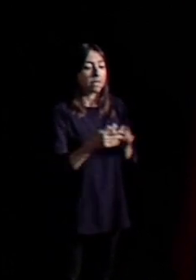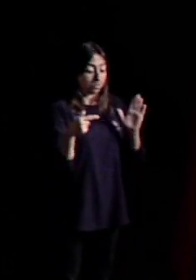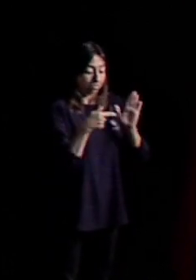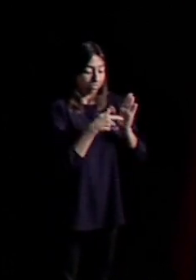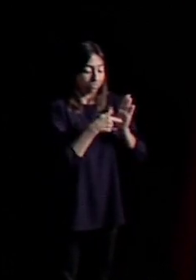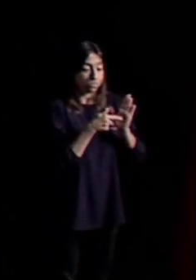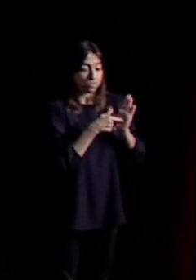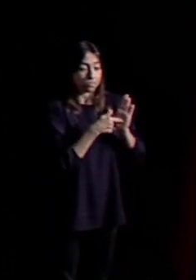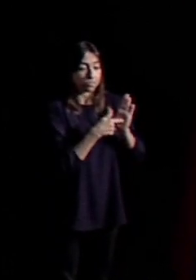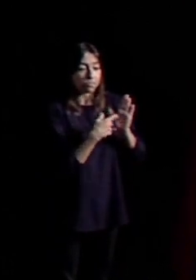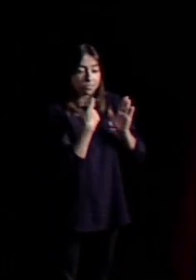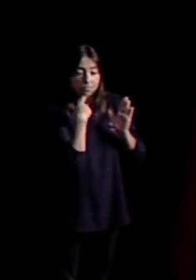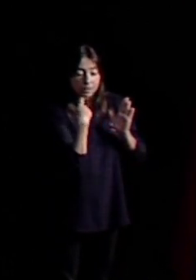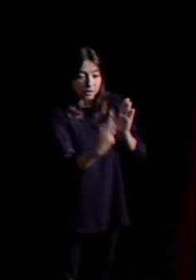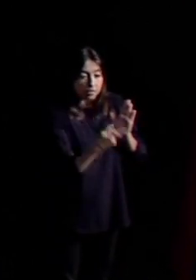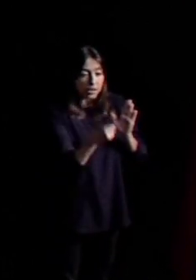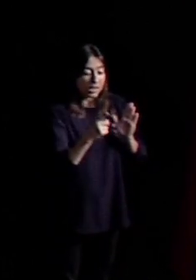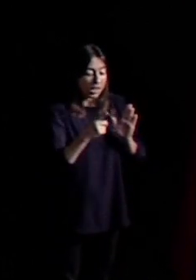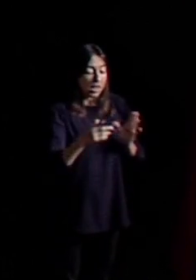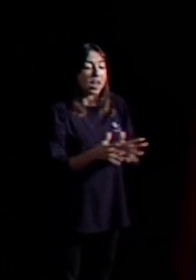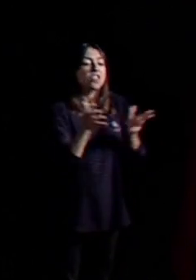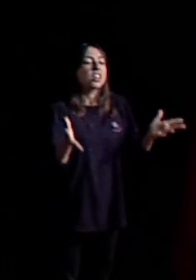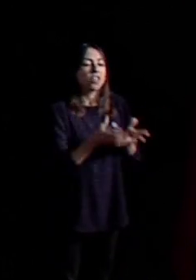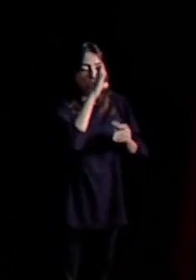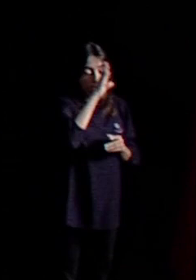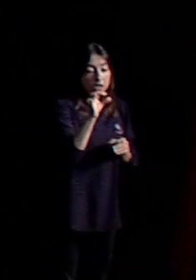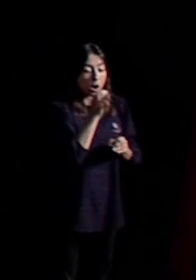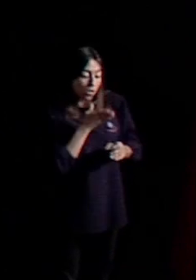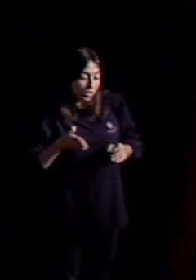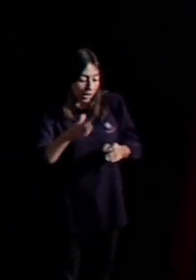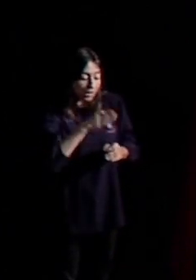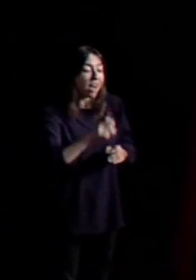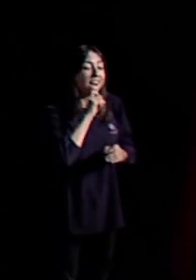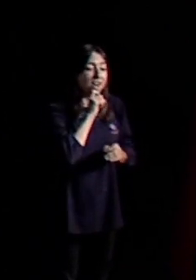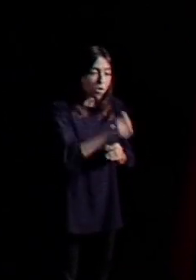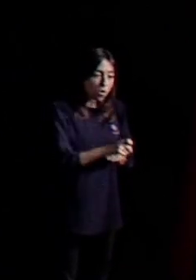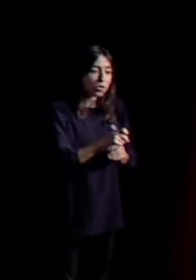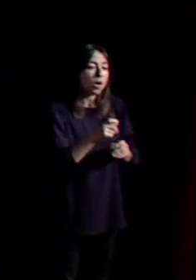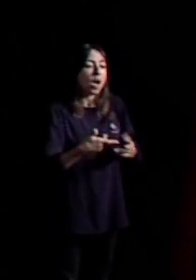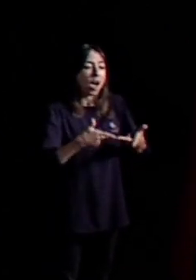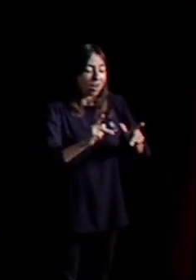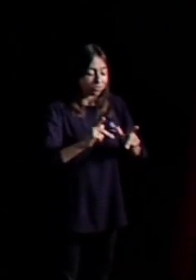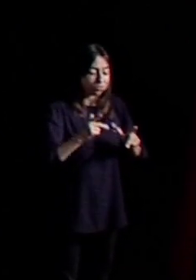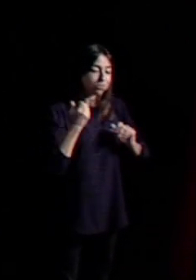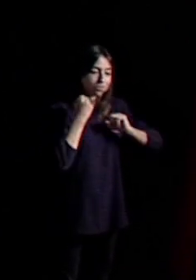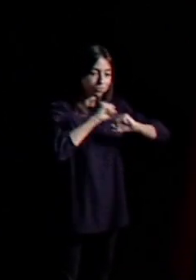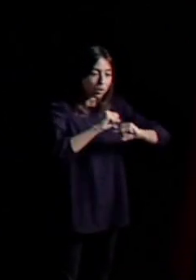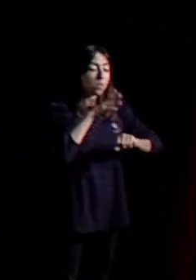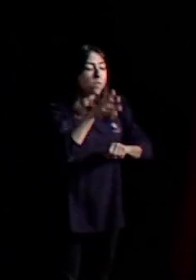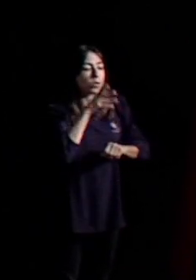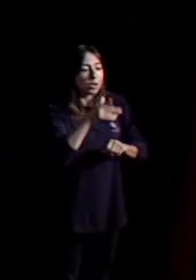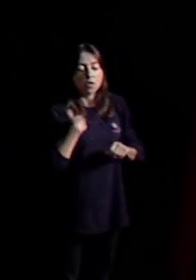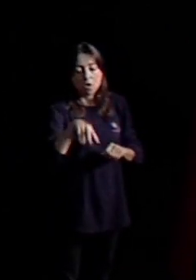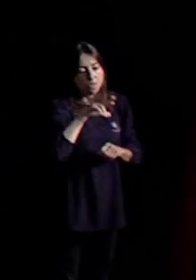de la incitación directa o indirecta al odio, la discriminación, la intolerancia, por una serie de motivos que ya no los voy a repetir porque